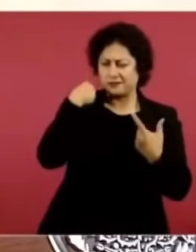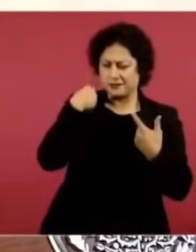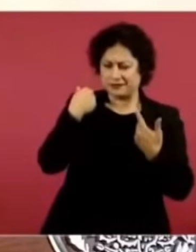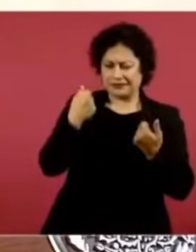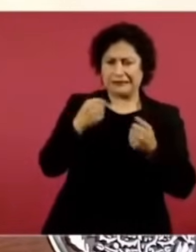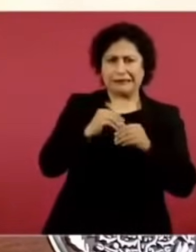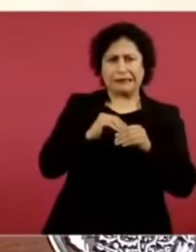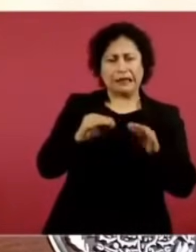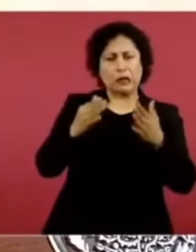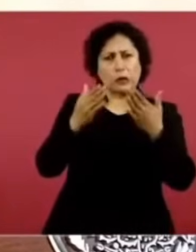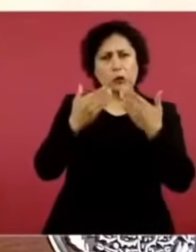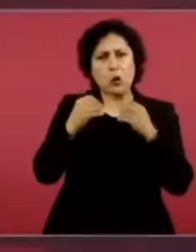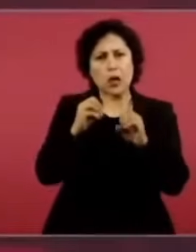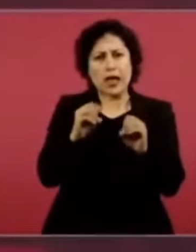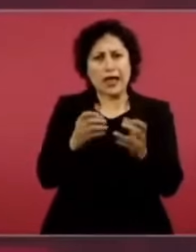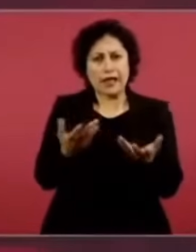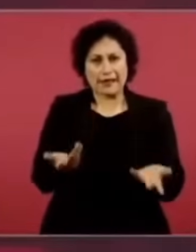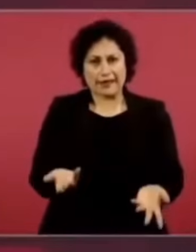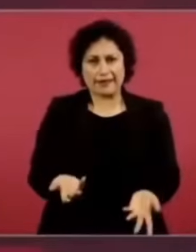Entonces,